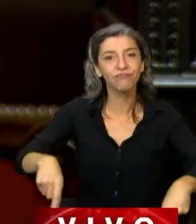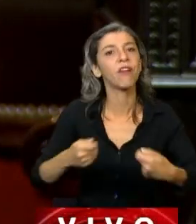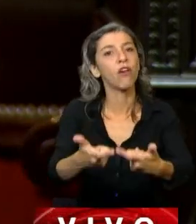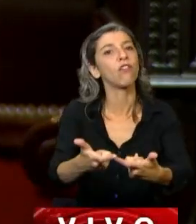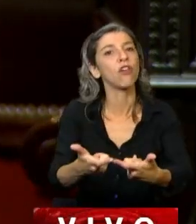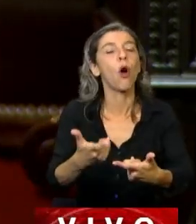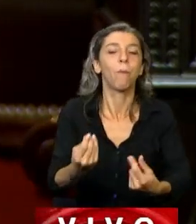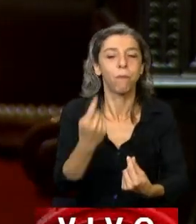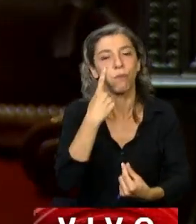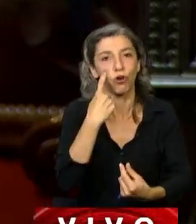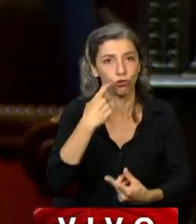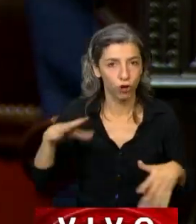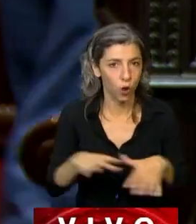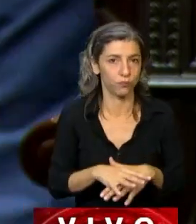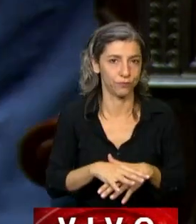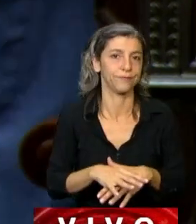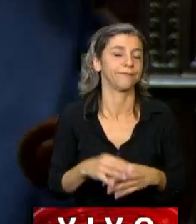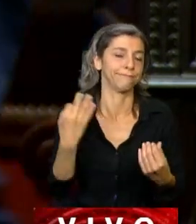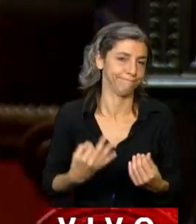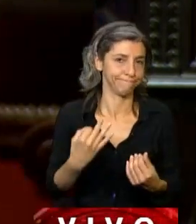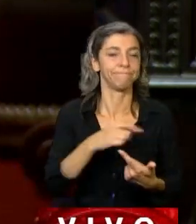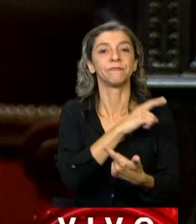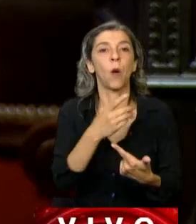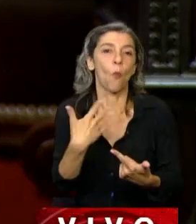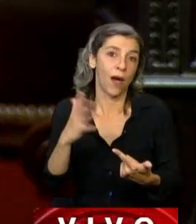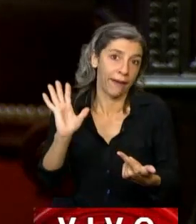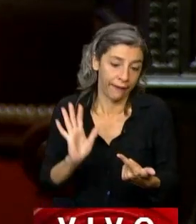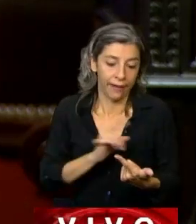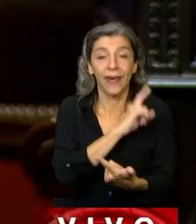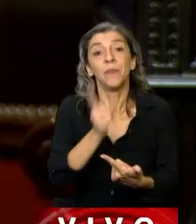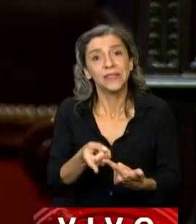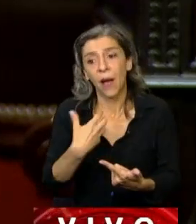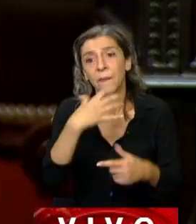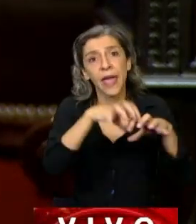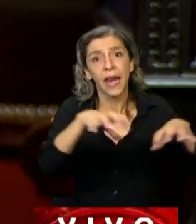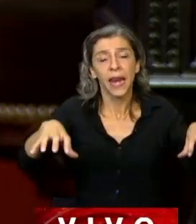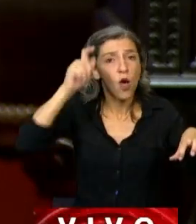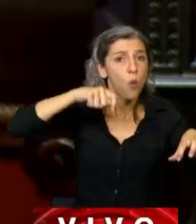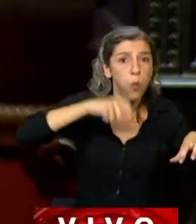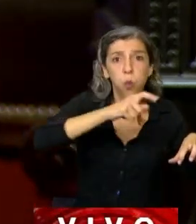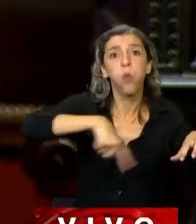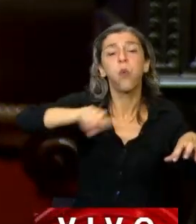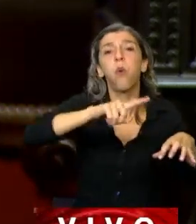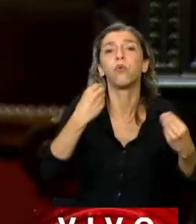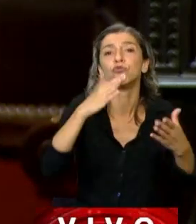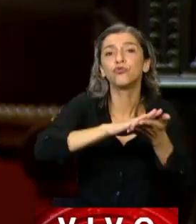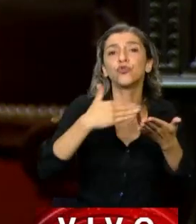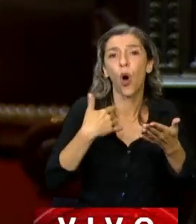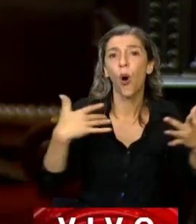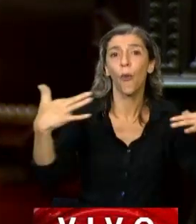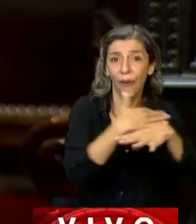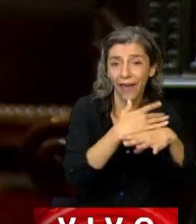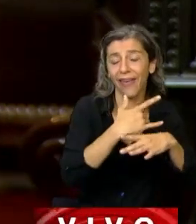esos controles y que esos controles sean efectivos, pero también se crearon más juzgados de tránsito para que